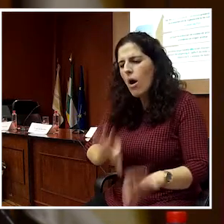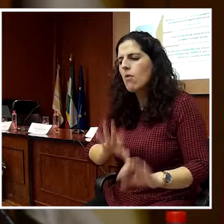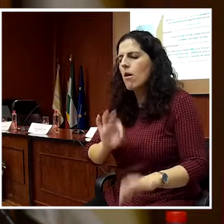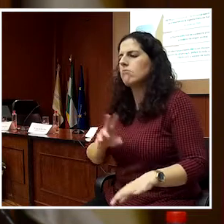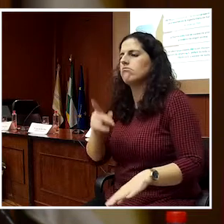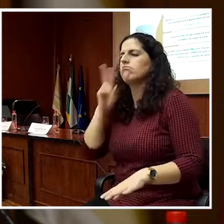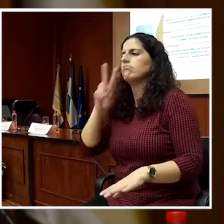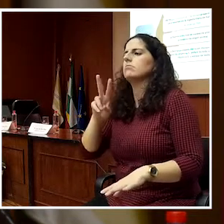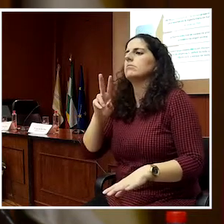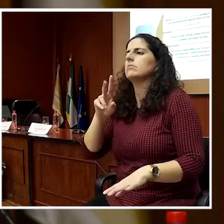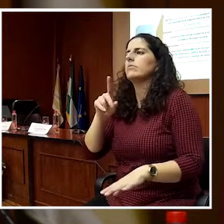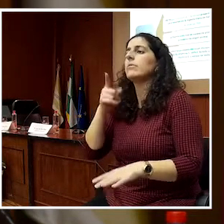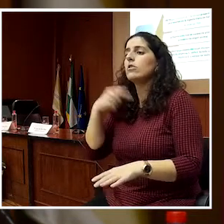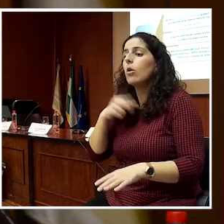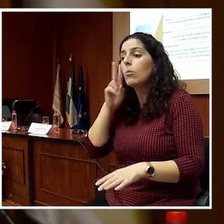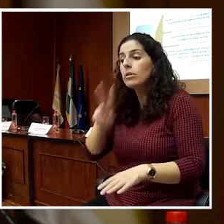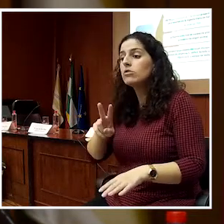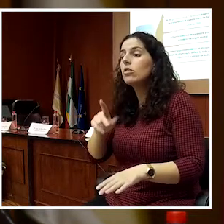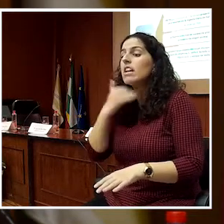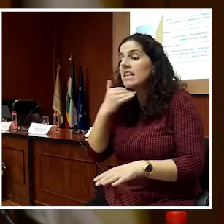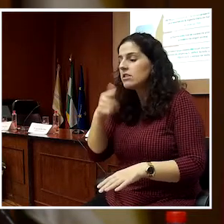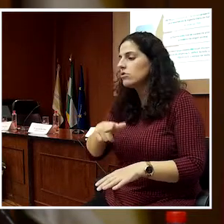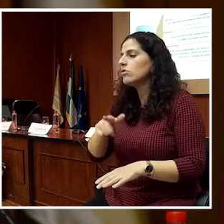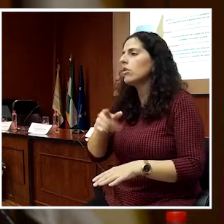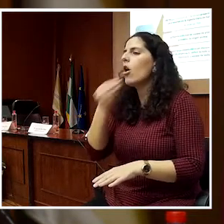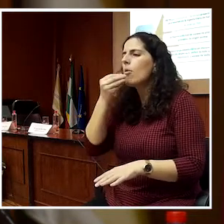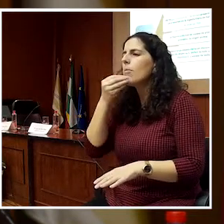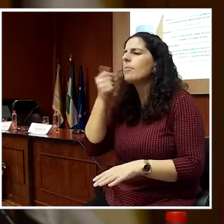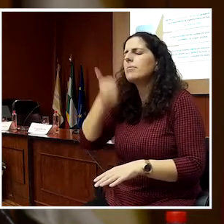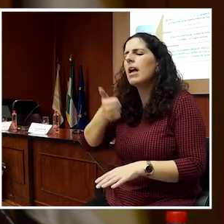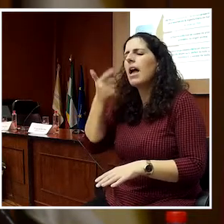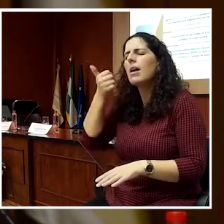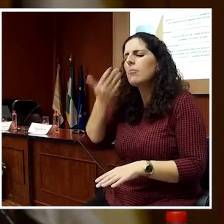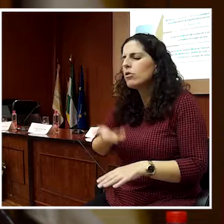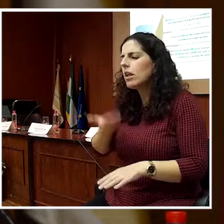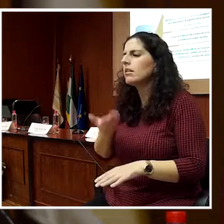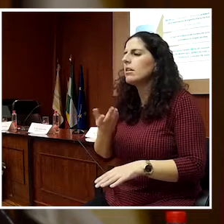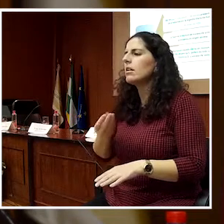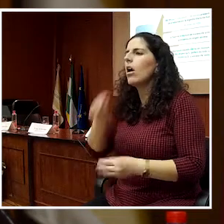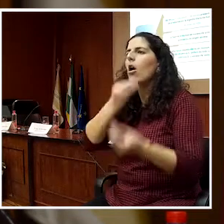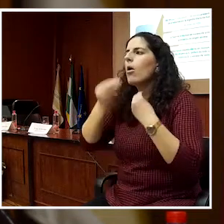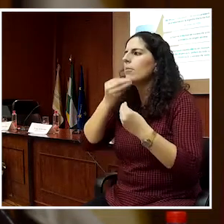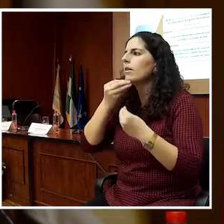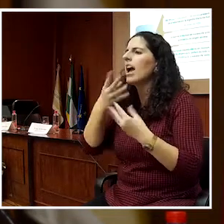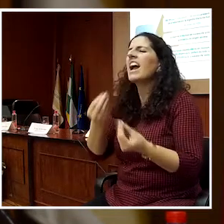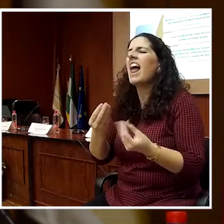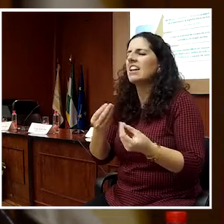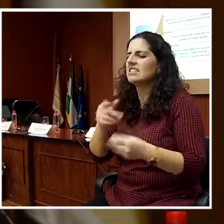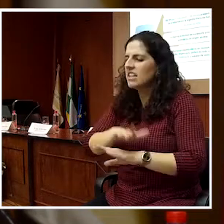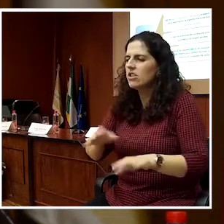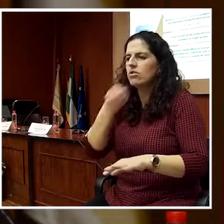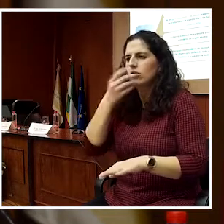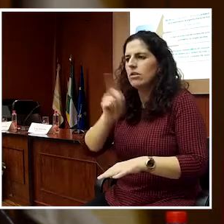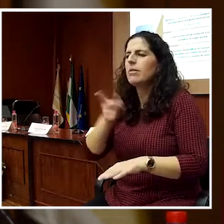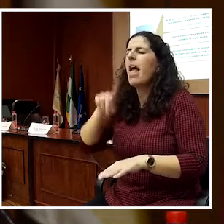hemos, como digo, asociado el factor de riesgo en la alimentación fundamentalmente asociado al consumo de grasas y